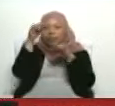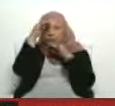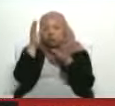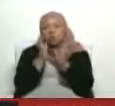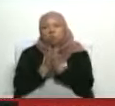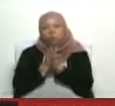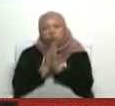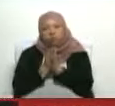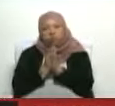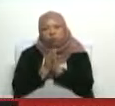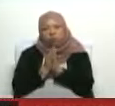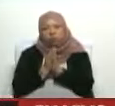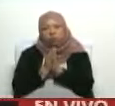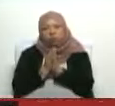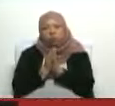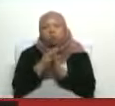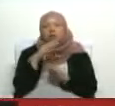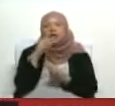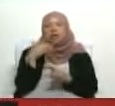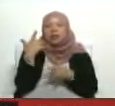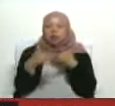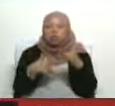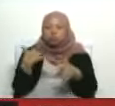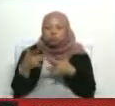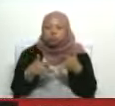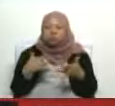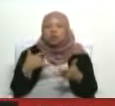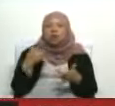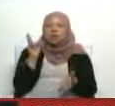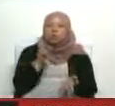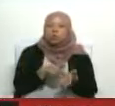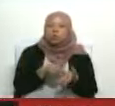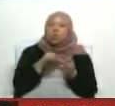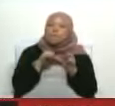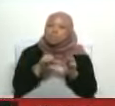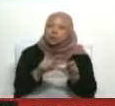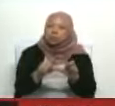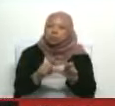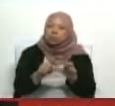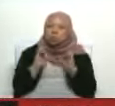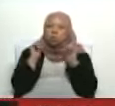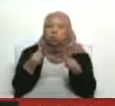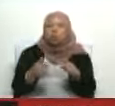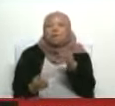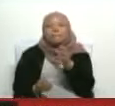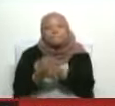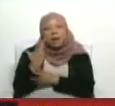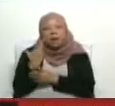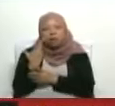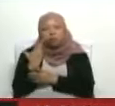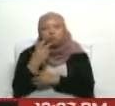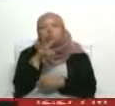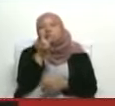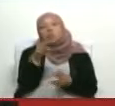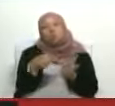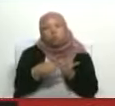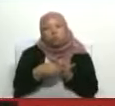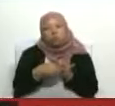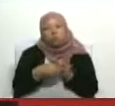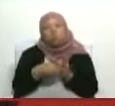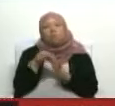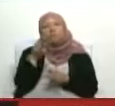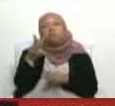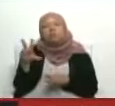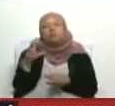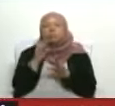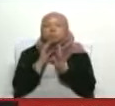favor, las cinco conspiraciones que han sido develadas y desmanteladas que arrancan en mayo del año 2023.